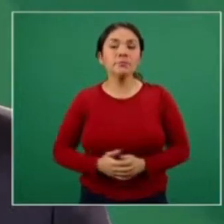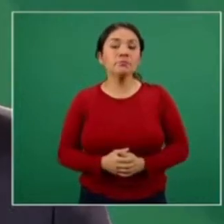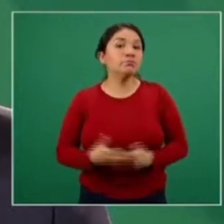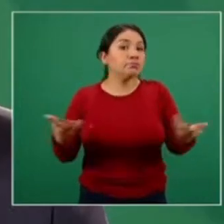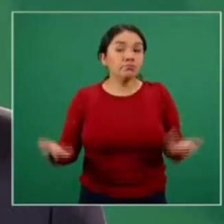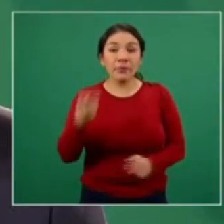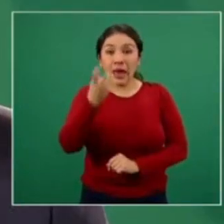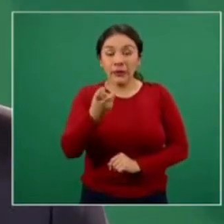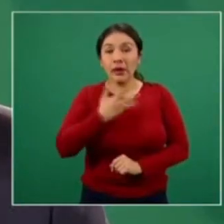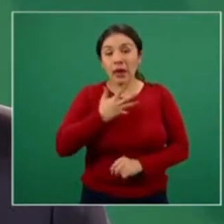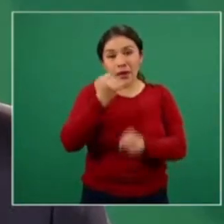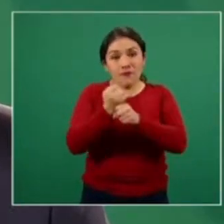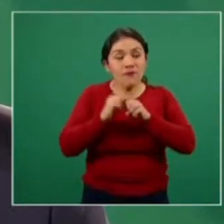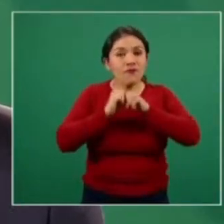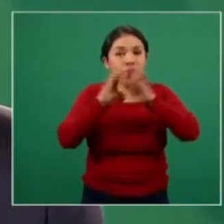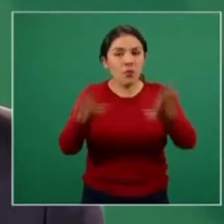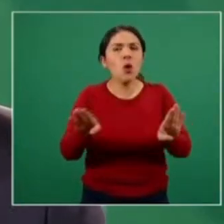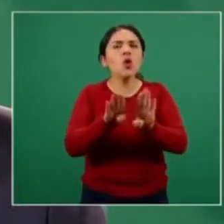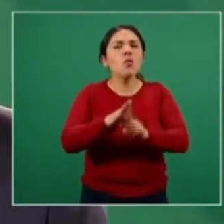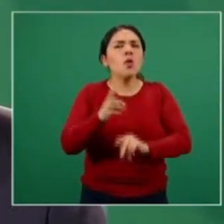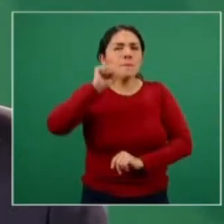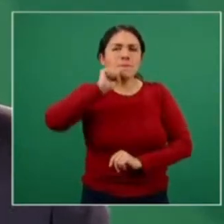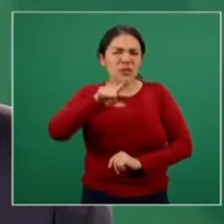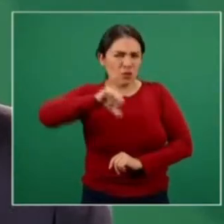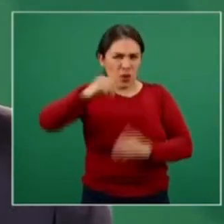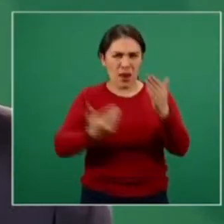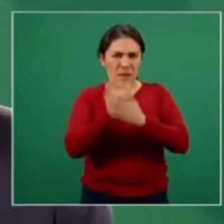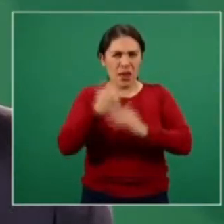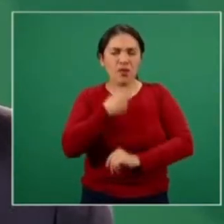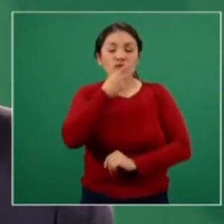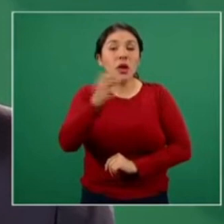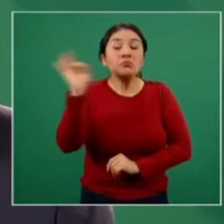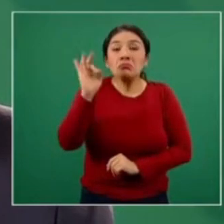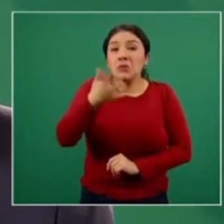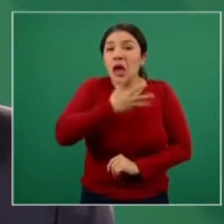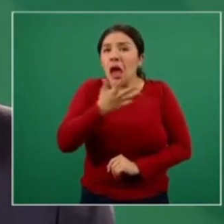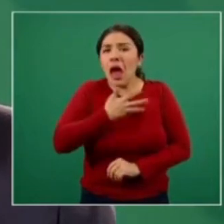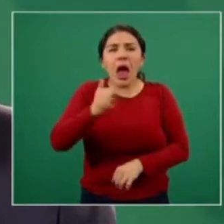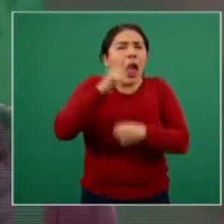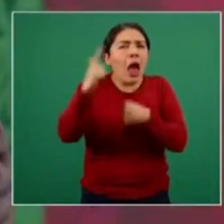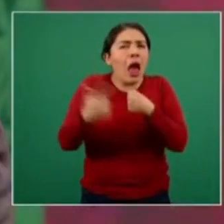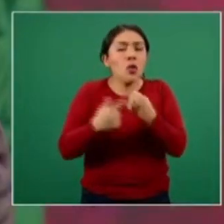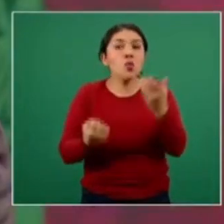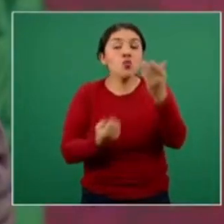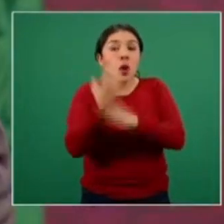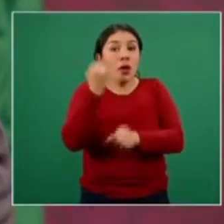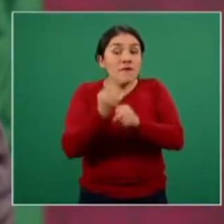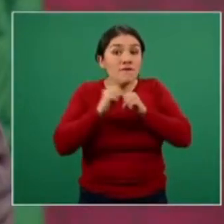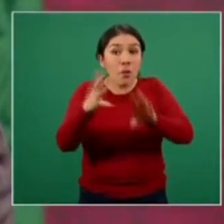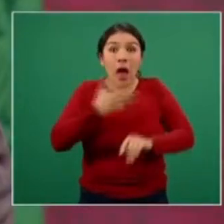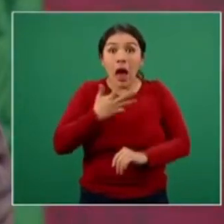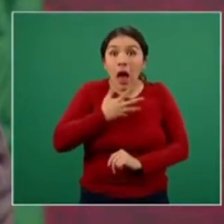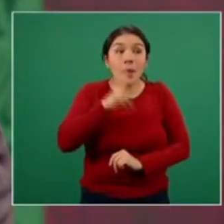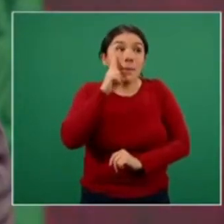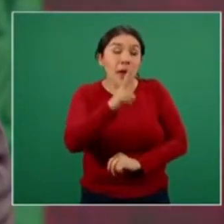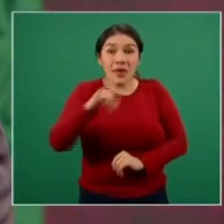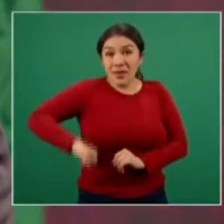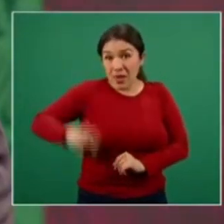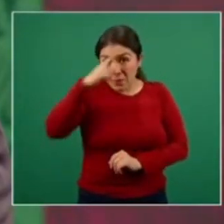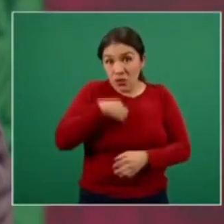fin, ahí está la información, y como decíamos esta misma mañana, si existiera alguna nueva información que es de